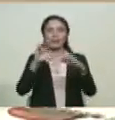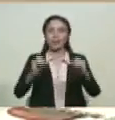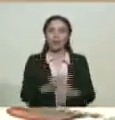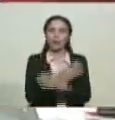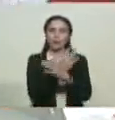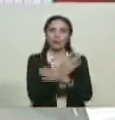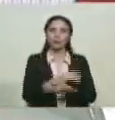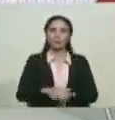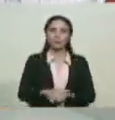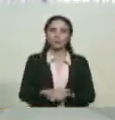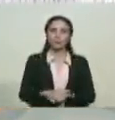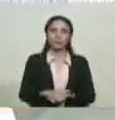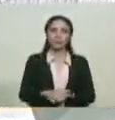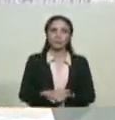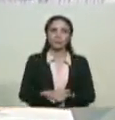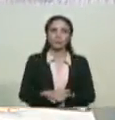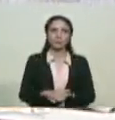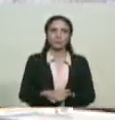colombia